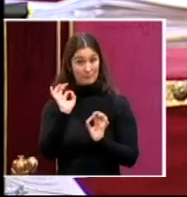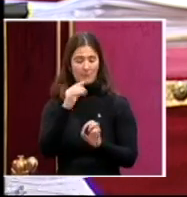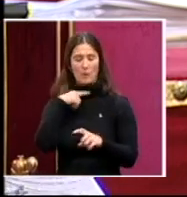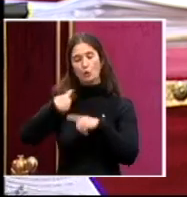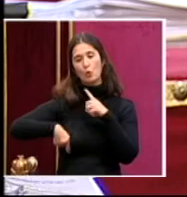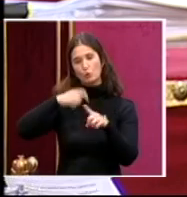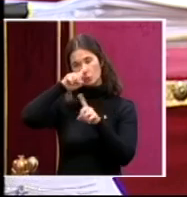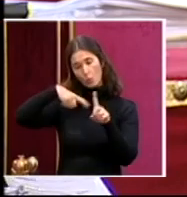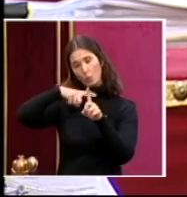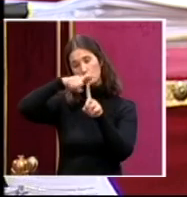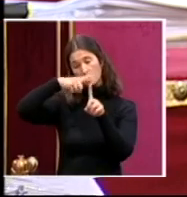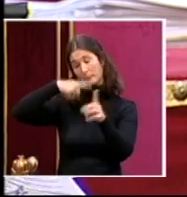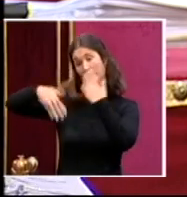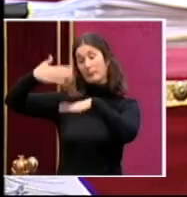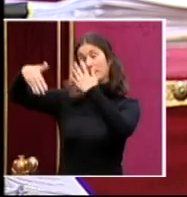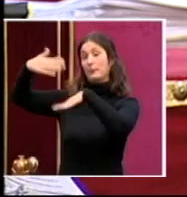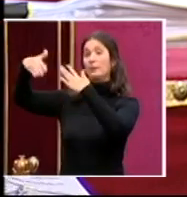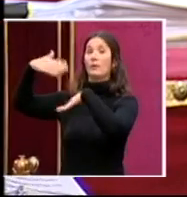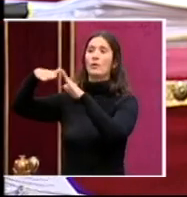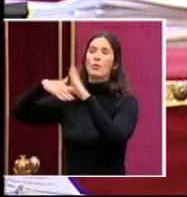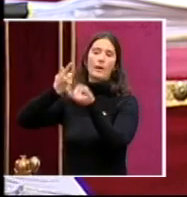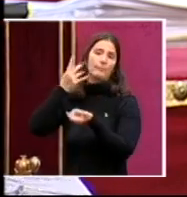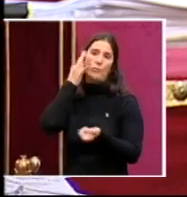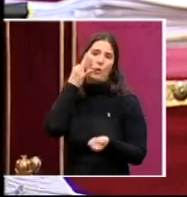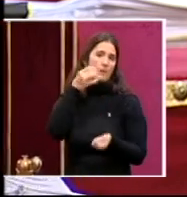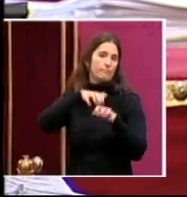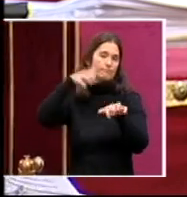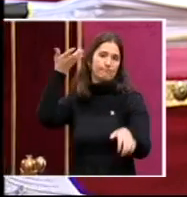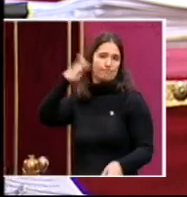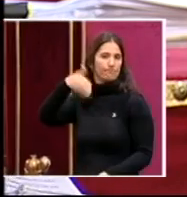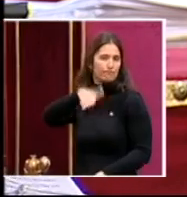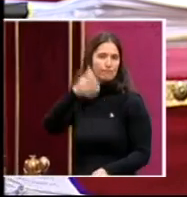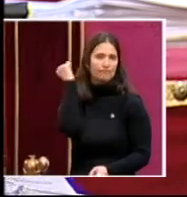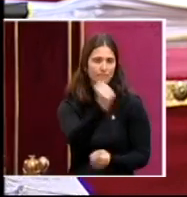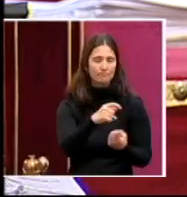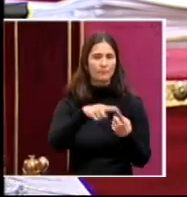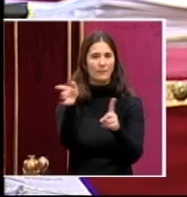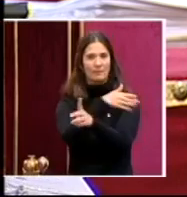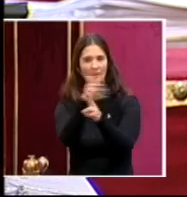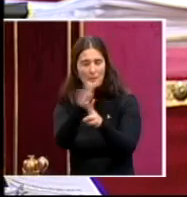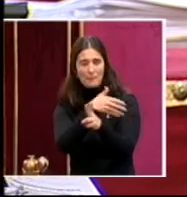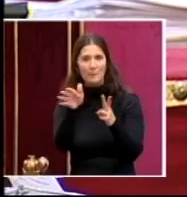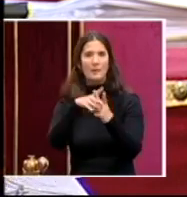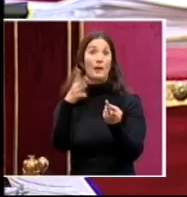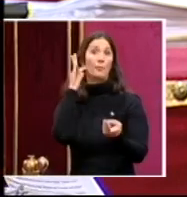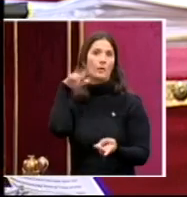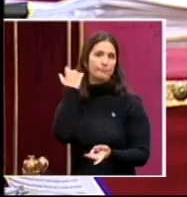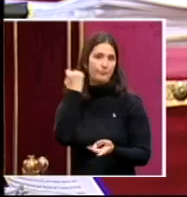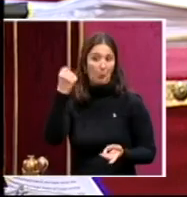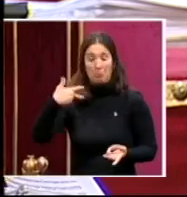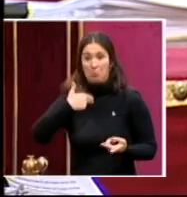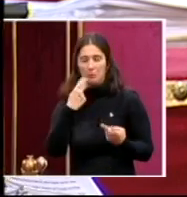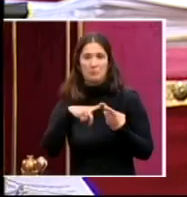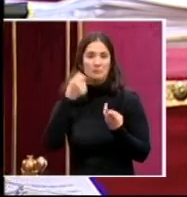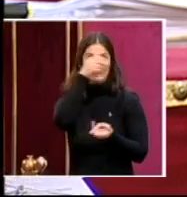año, desde tiempos ancestrales, en un alto número de mujeres asesinadas, mujeres maltratadas, mujeres que se suicidan, niños y